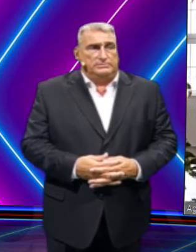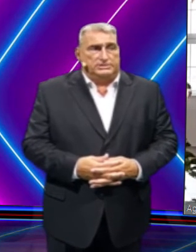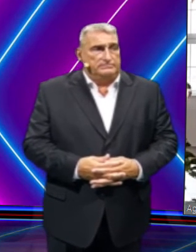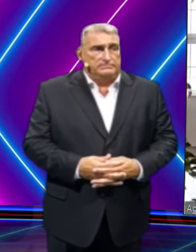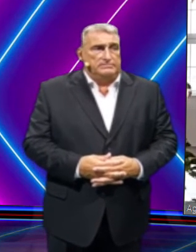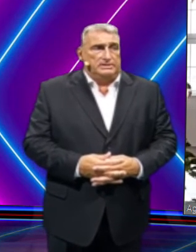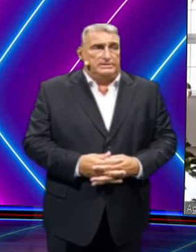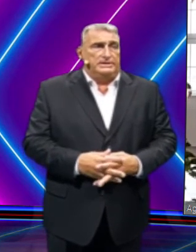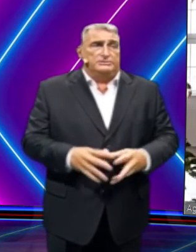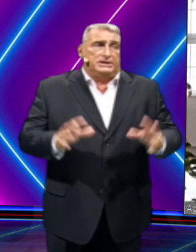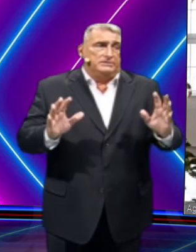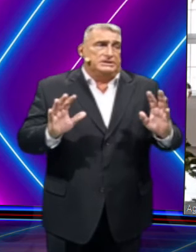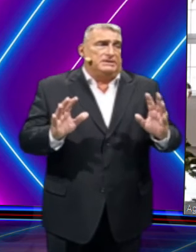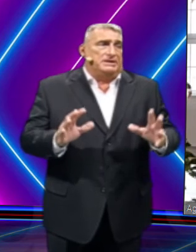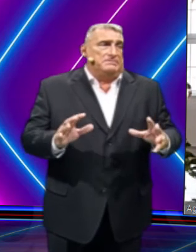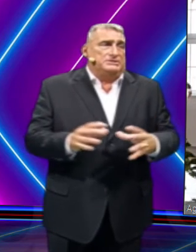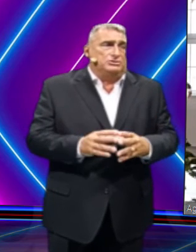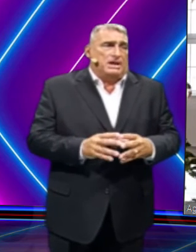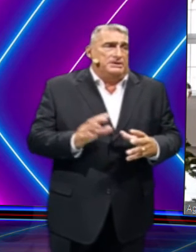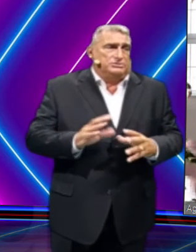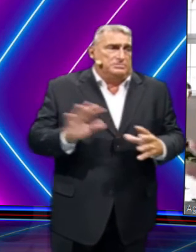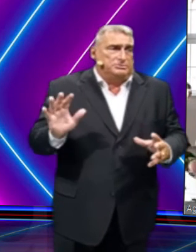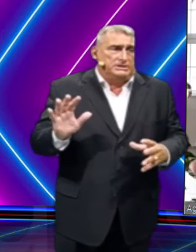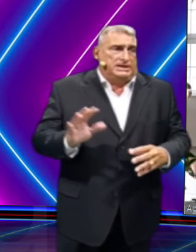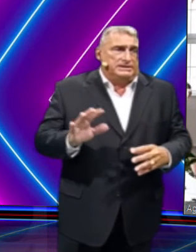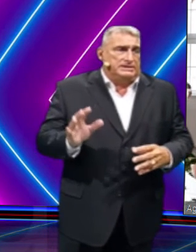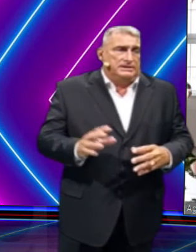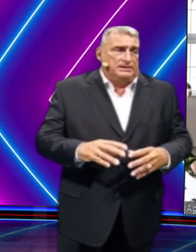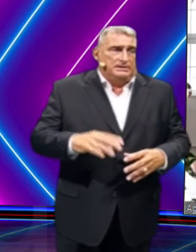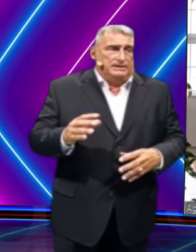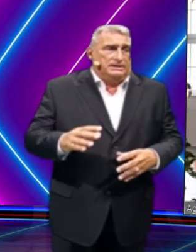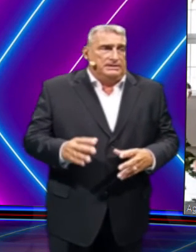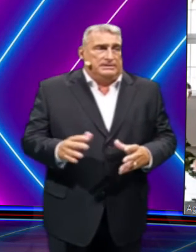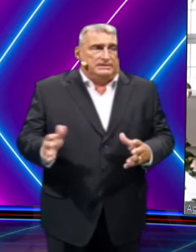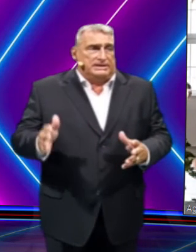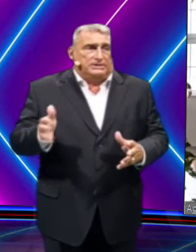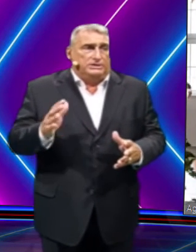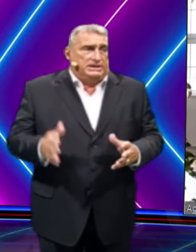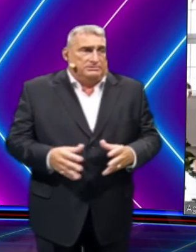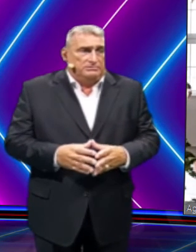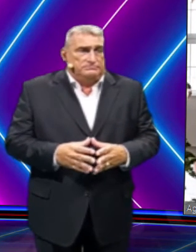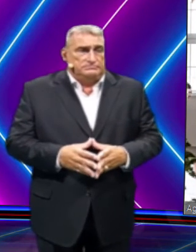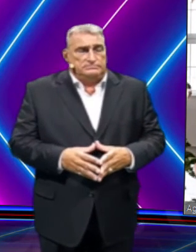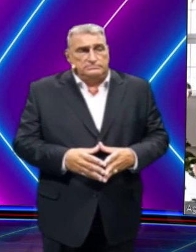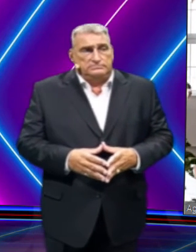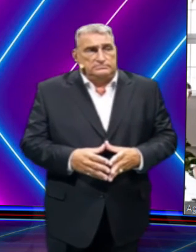no sé. No sé, no sé, la verdad, yo, a ver, yo lo pondría en categoría, ¿vio?